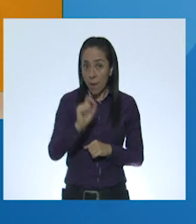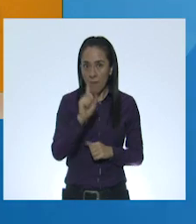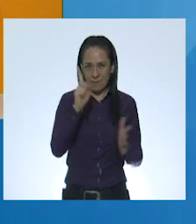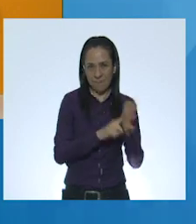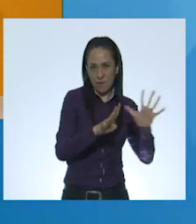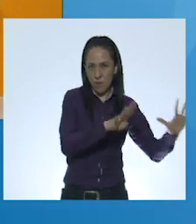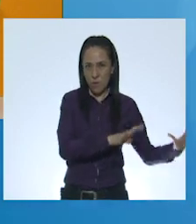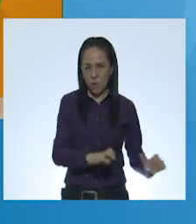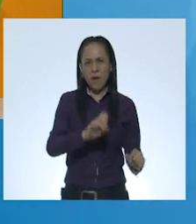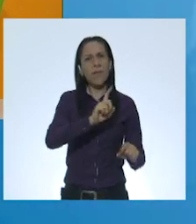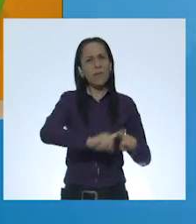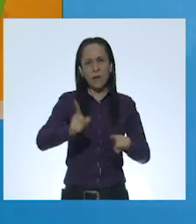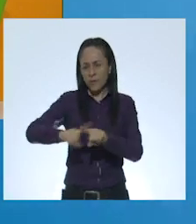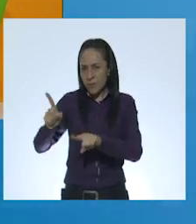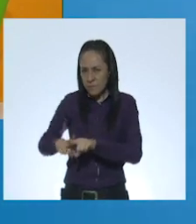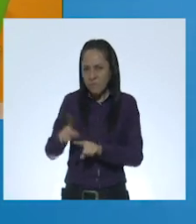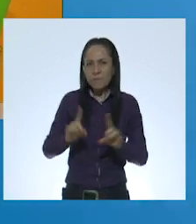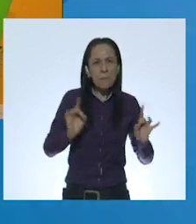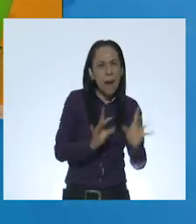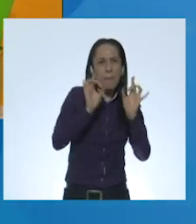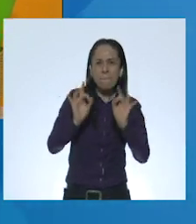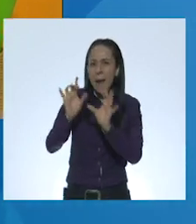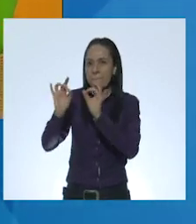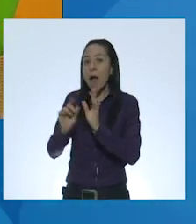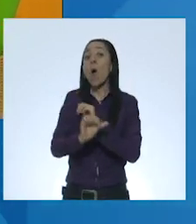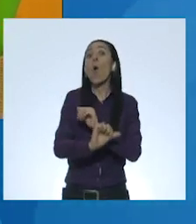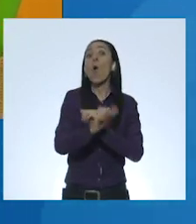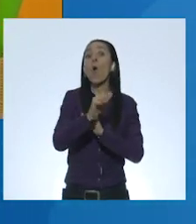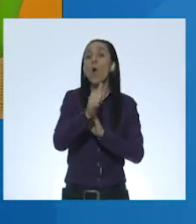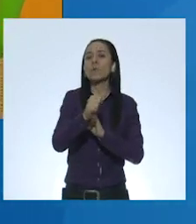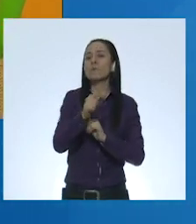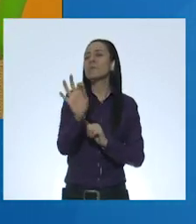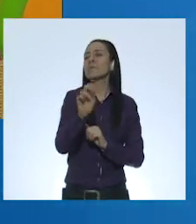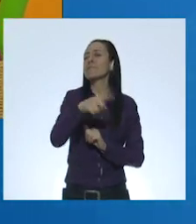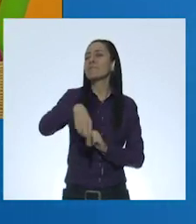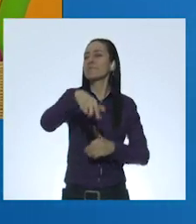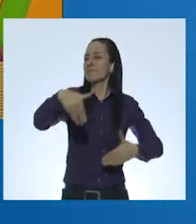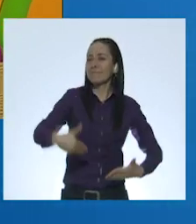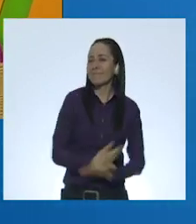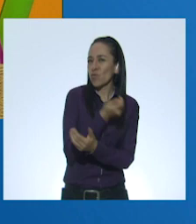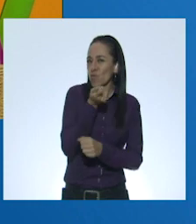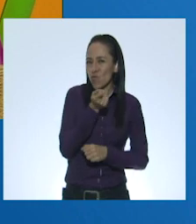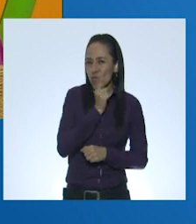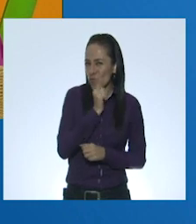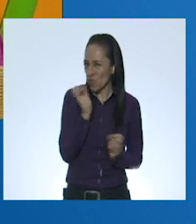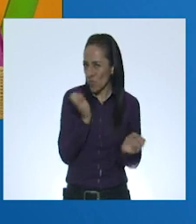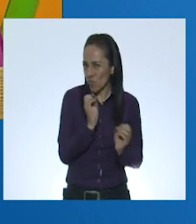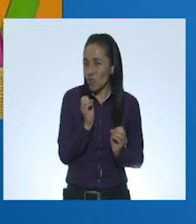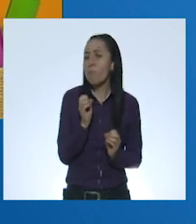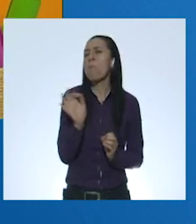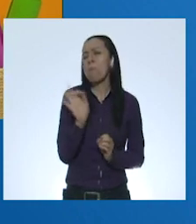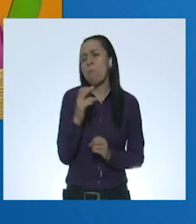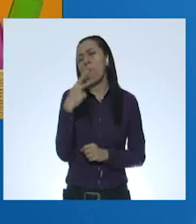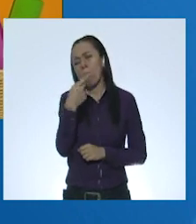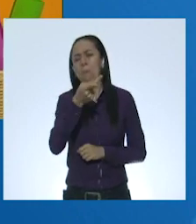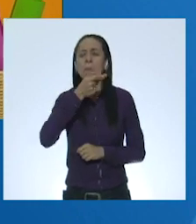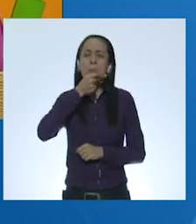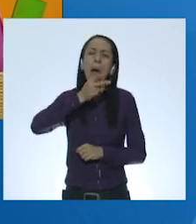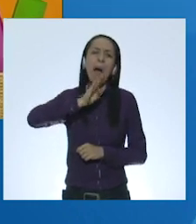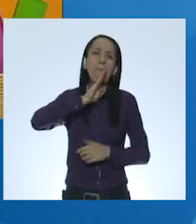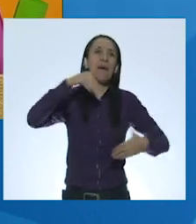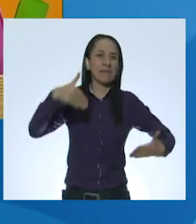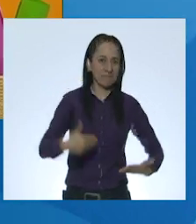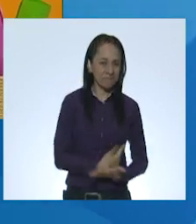no habían nacido cuando estos ocurrieron, pero es muy probable que sus mamás y papás hayan vivido algunos y puedan compartir con